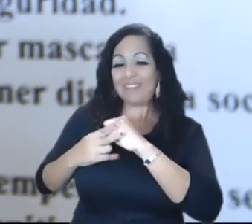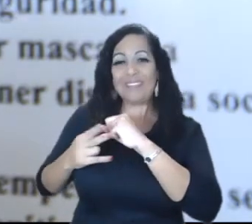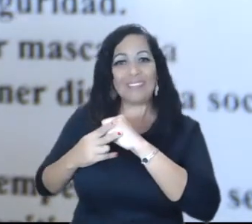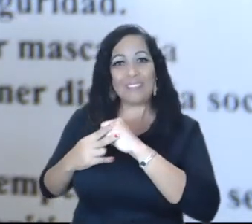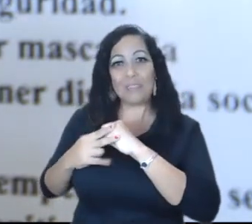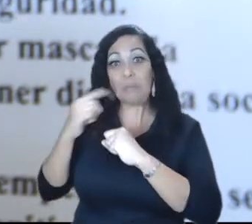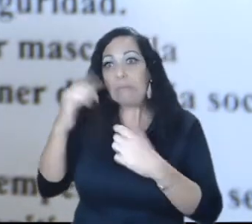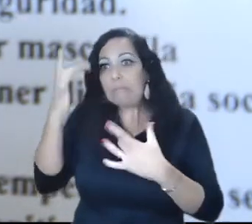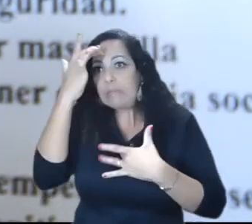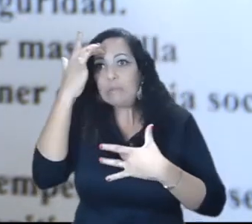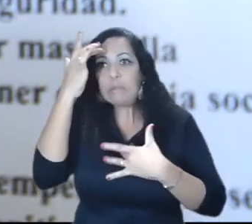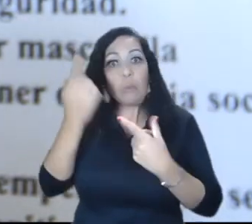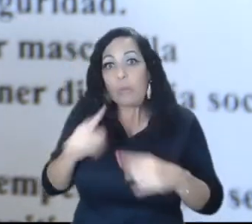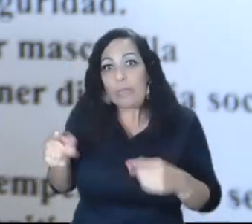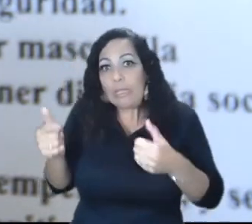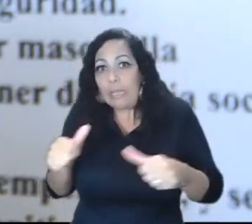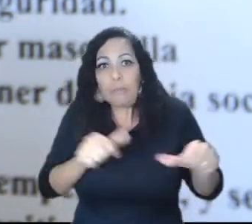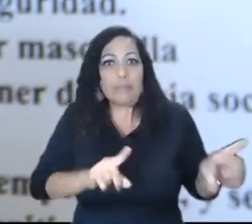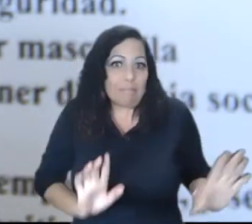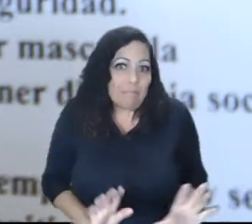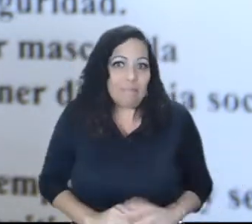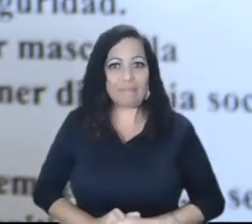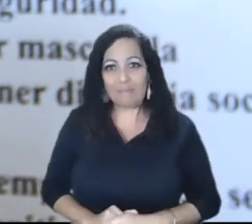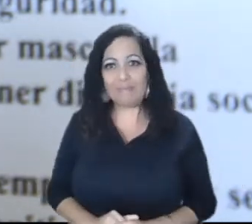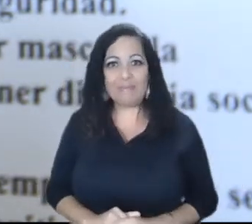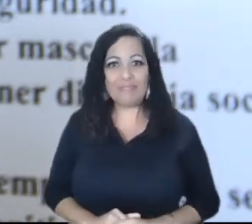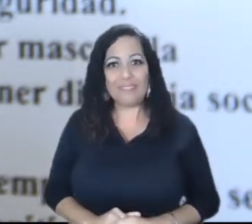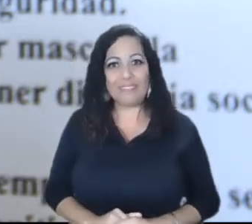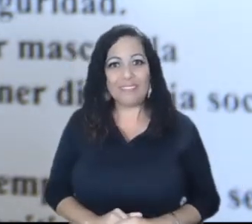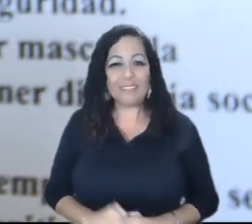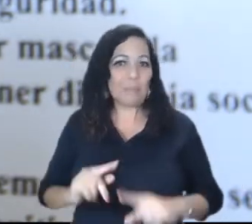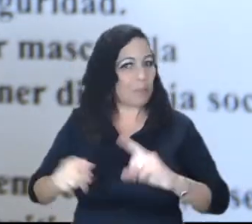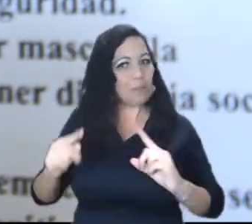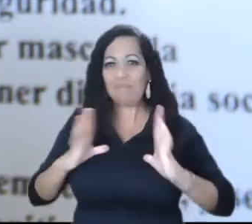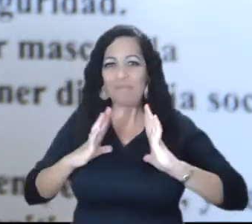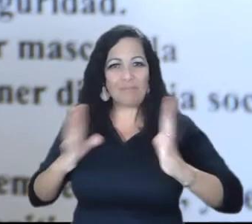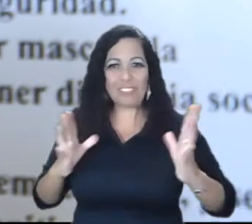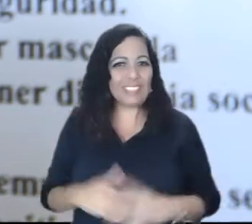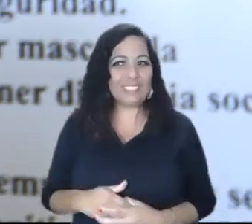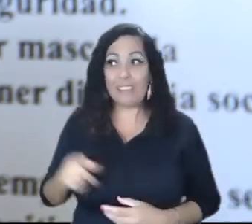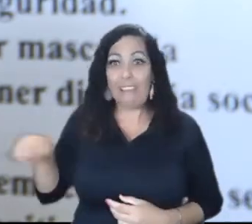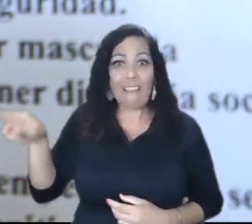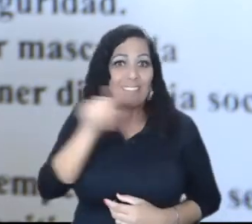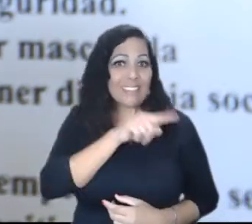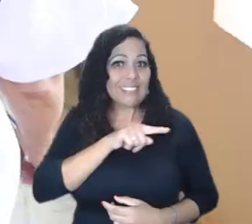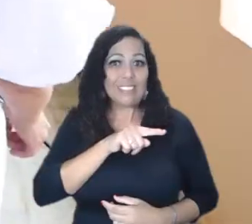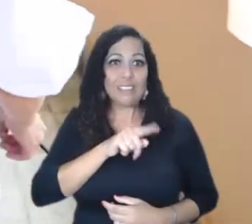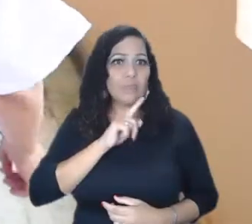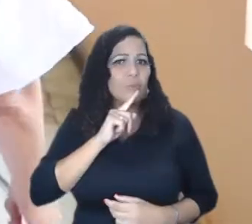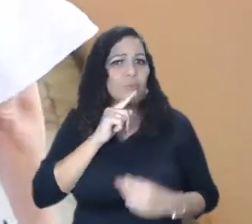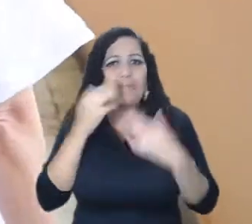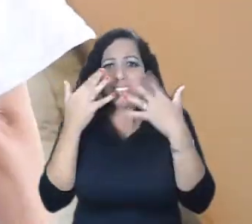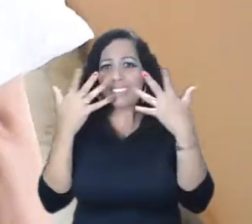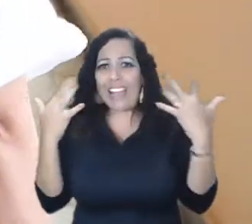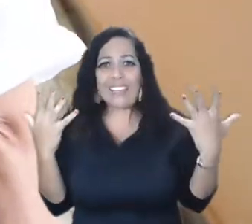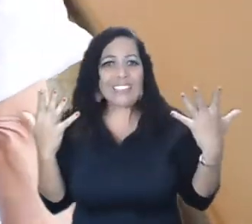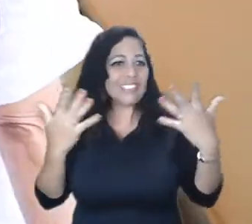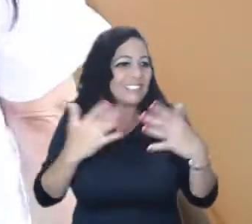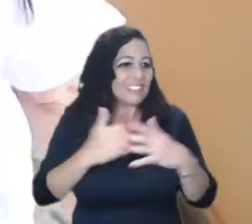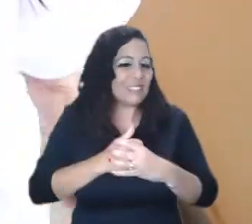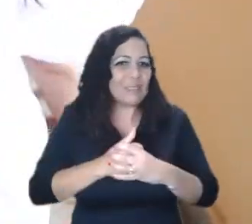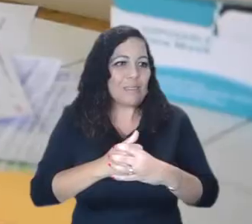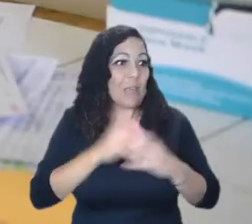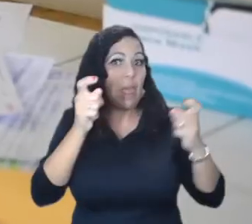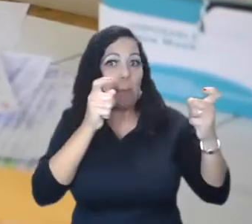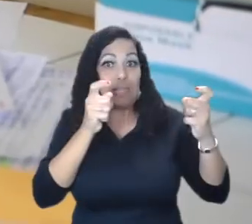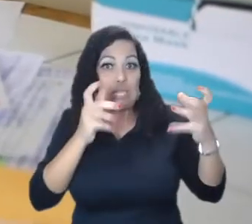uno tener algo por una enfermedad o cualquier cosa, uno salir. Pero me va muy bien. Y las personas me tratan muy